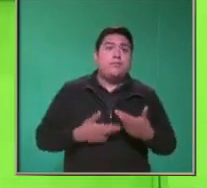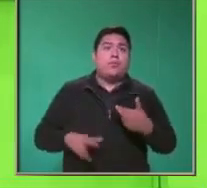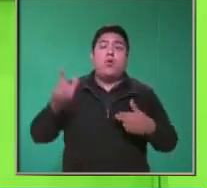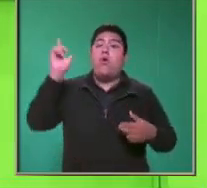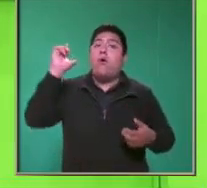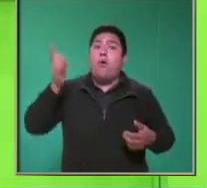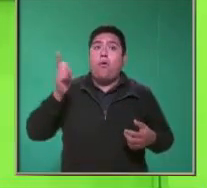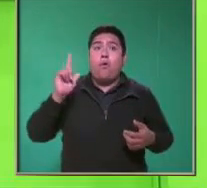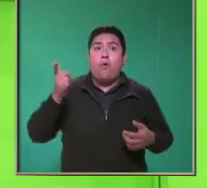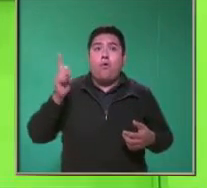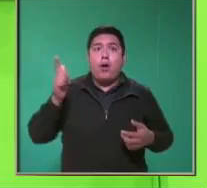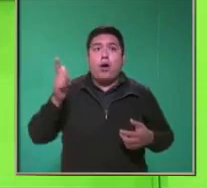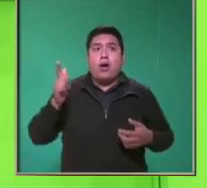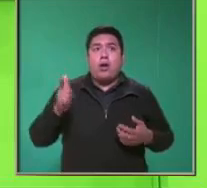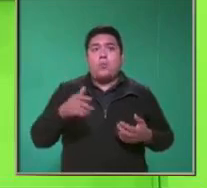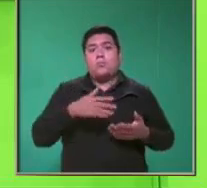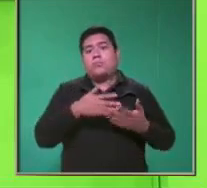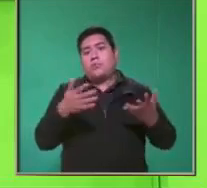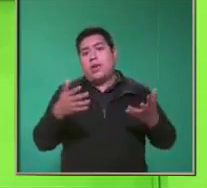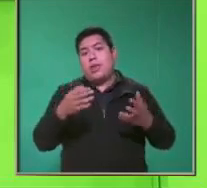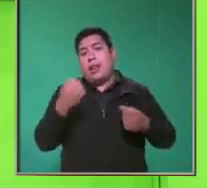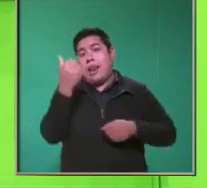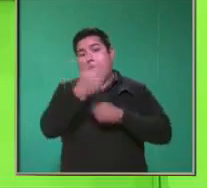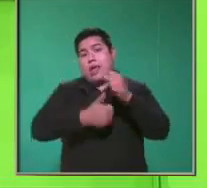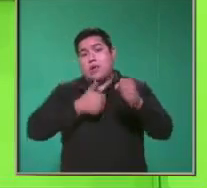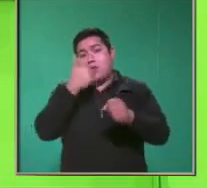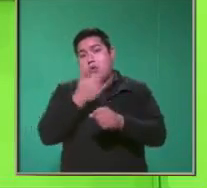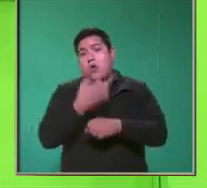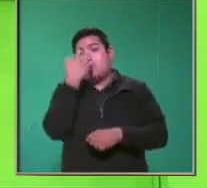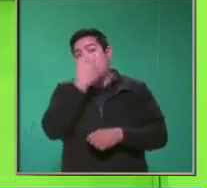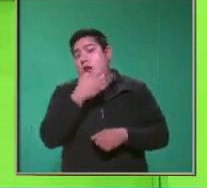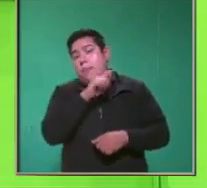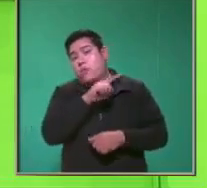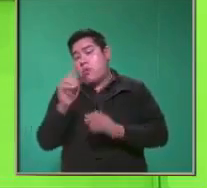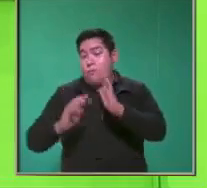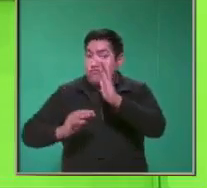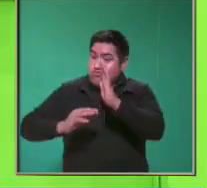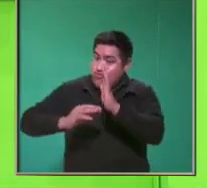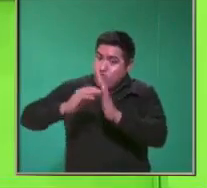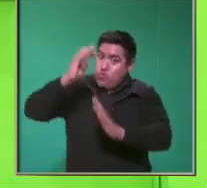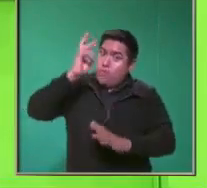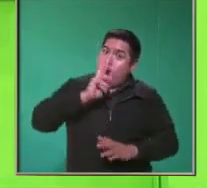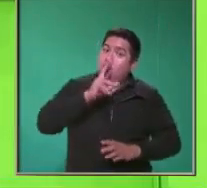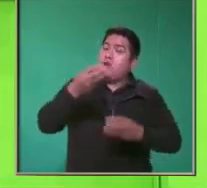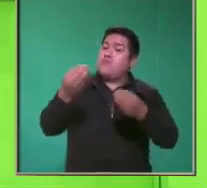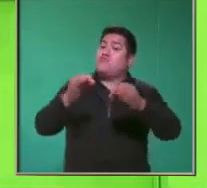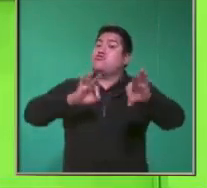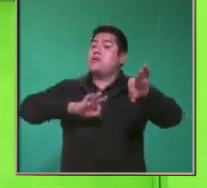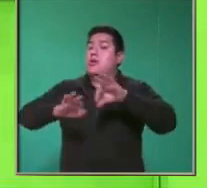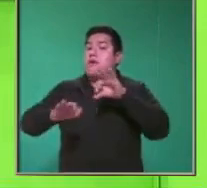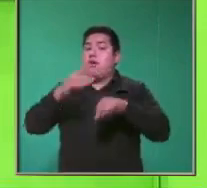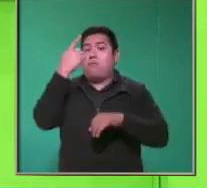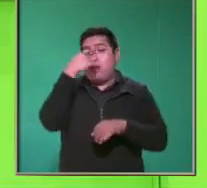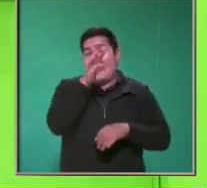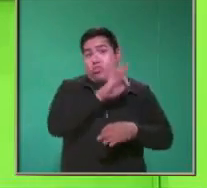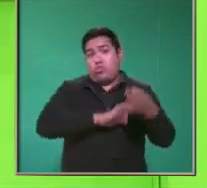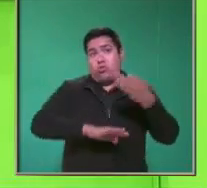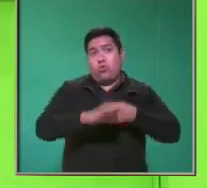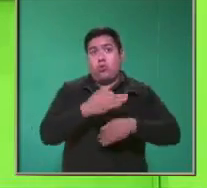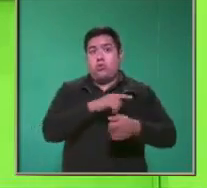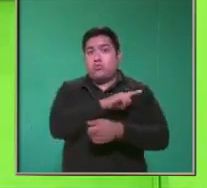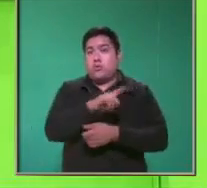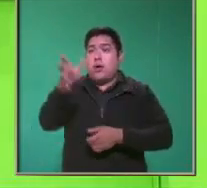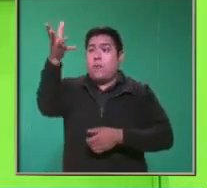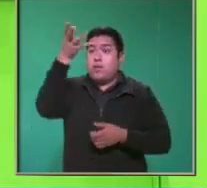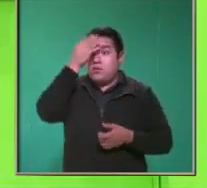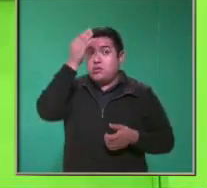esta segunda parte del ciclo escolar un espacio de éxito y de mucho trabajo para todos, de mucho